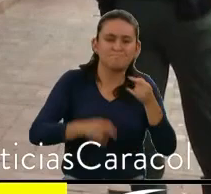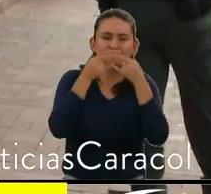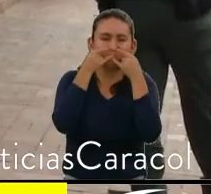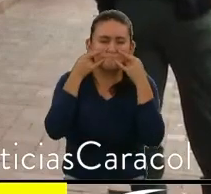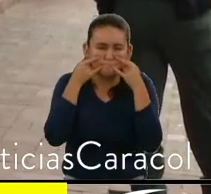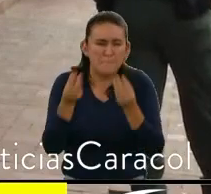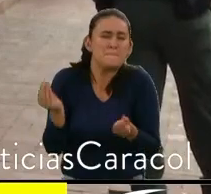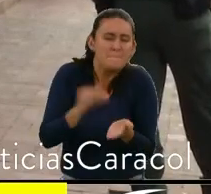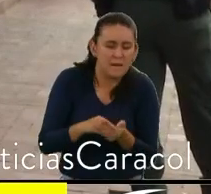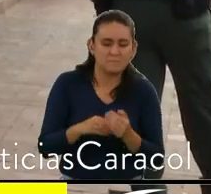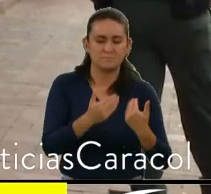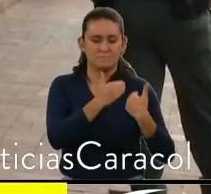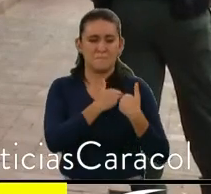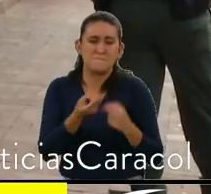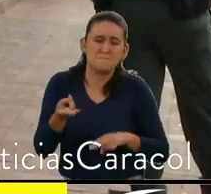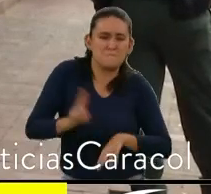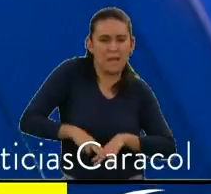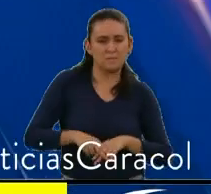cuidado, más responsabilidad.